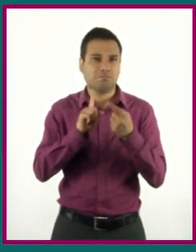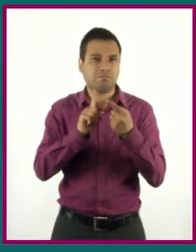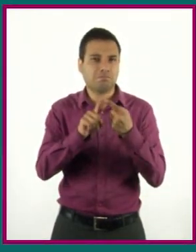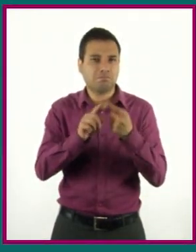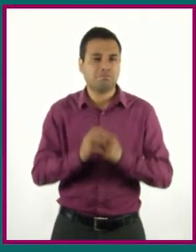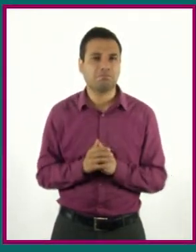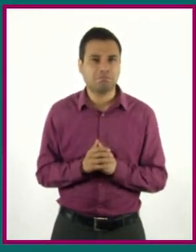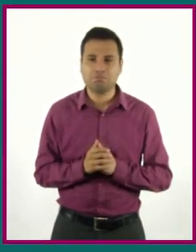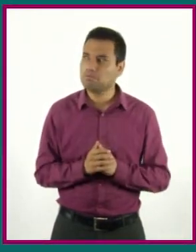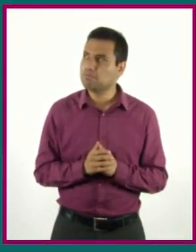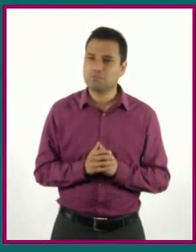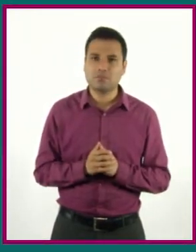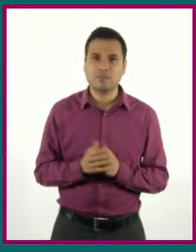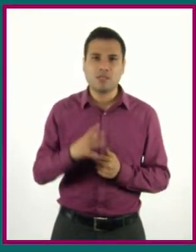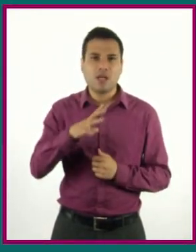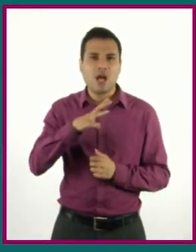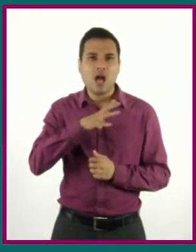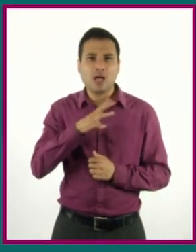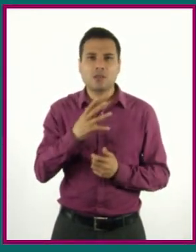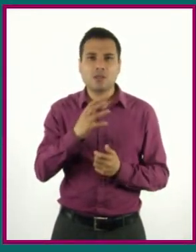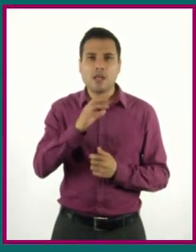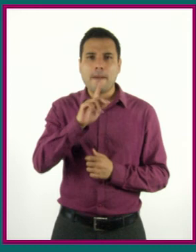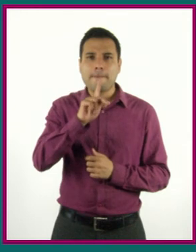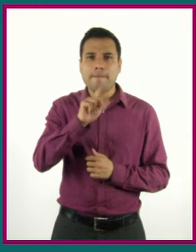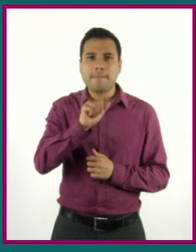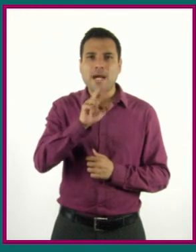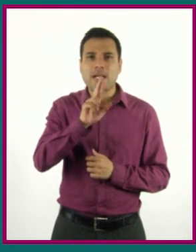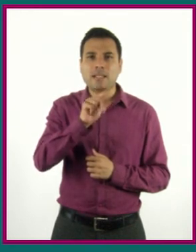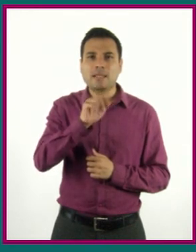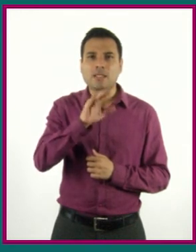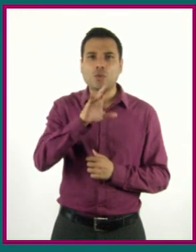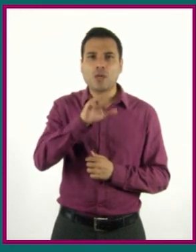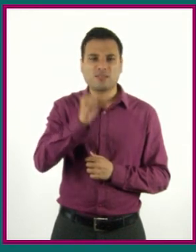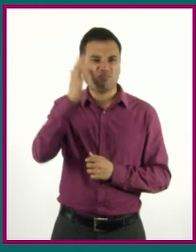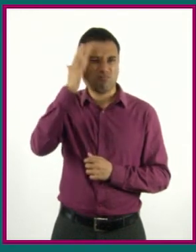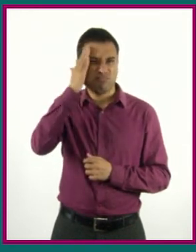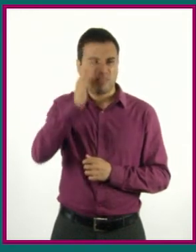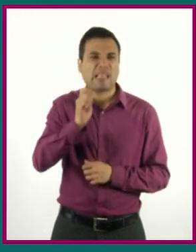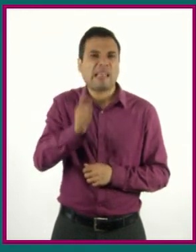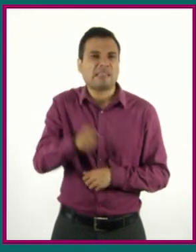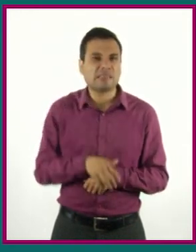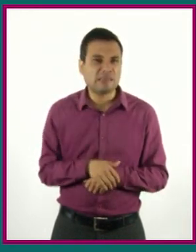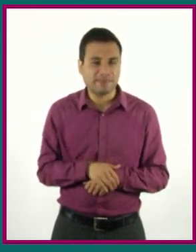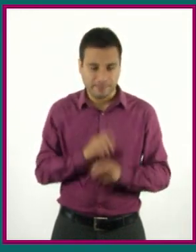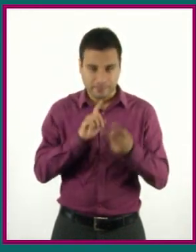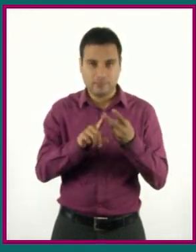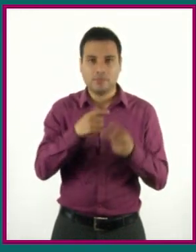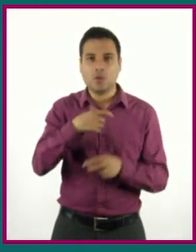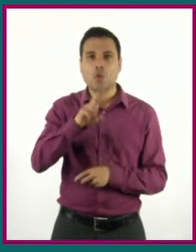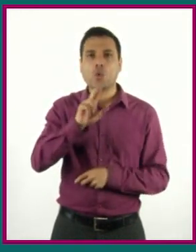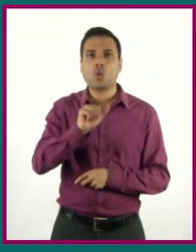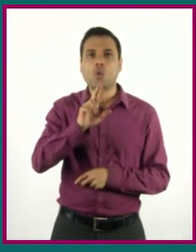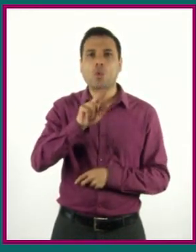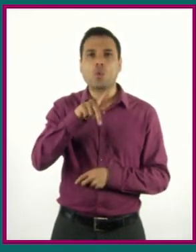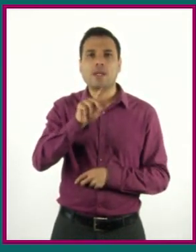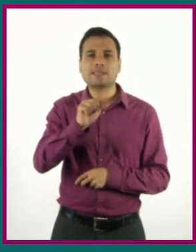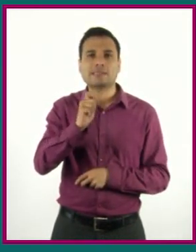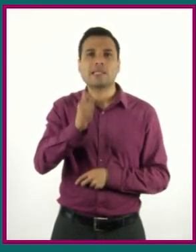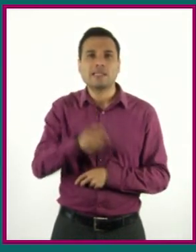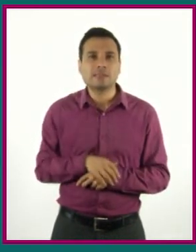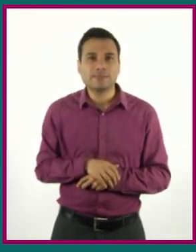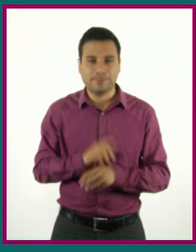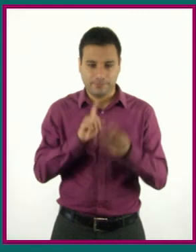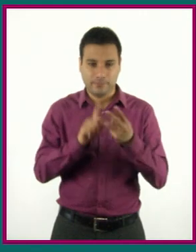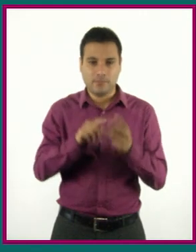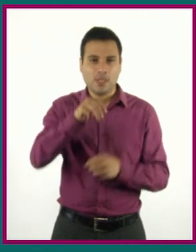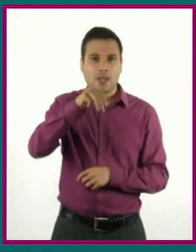partículas elementales y por qué se les llaman así? ¿Qué son los quarks? ¿Qué contribuciones del Dr.